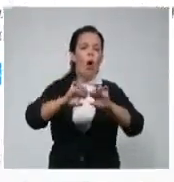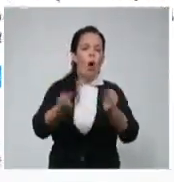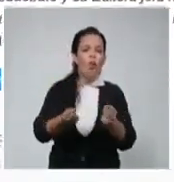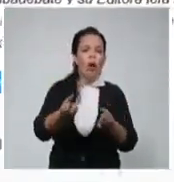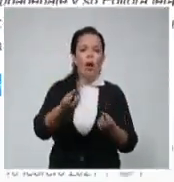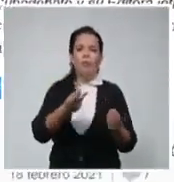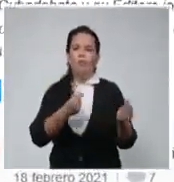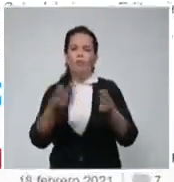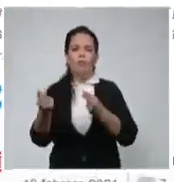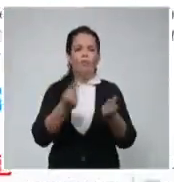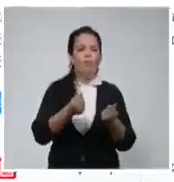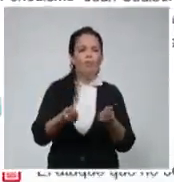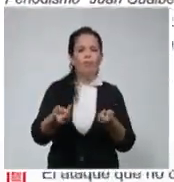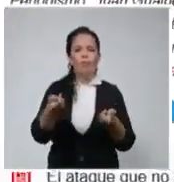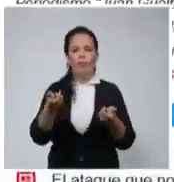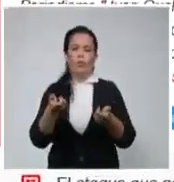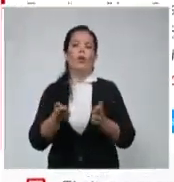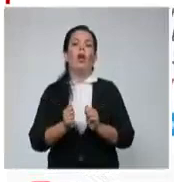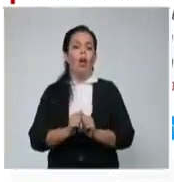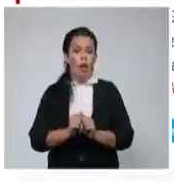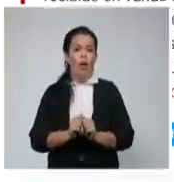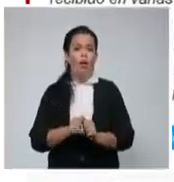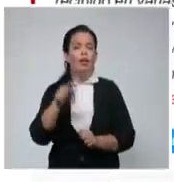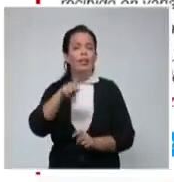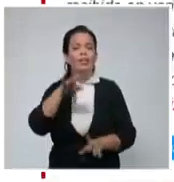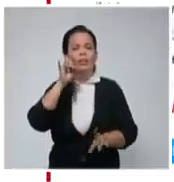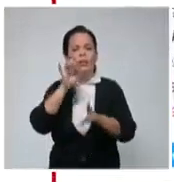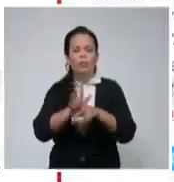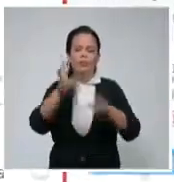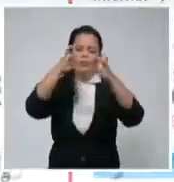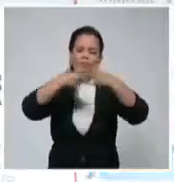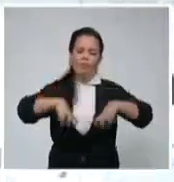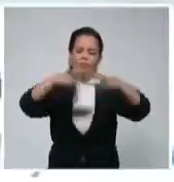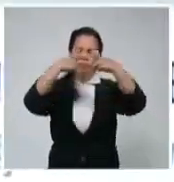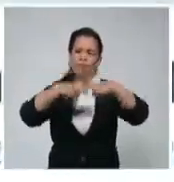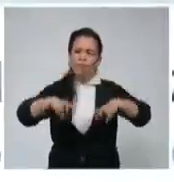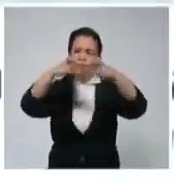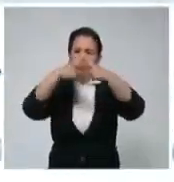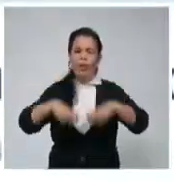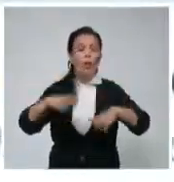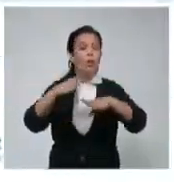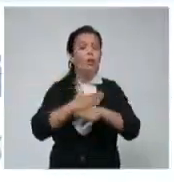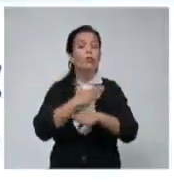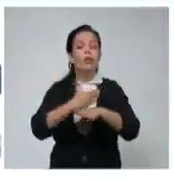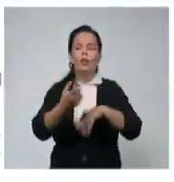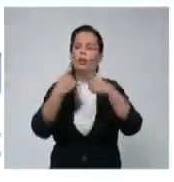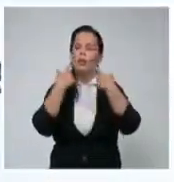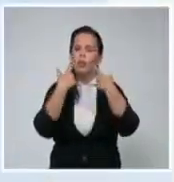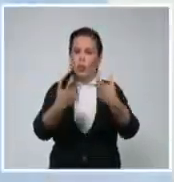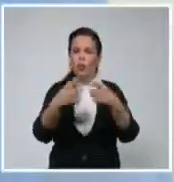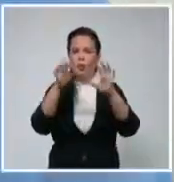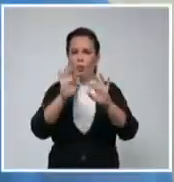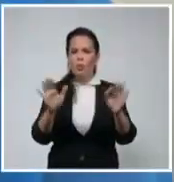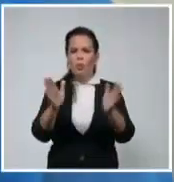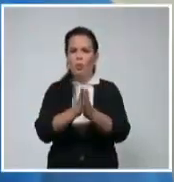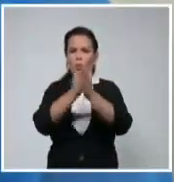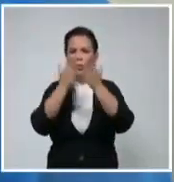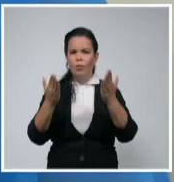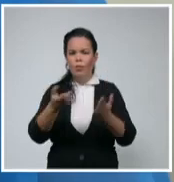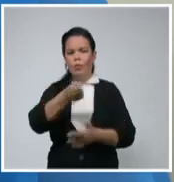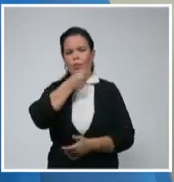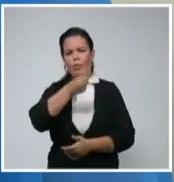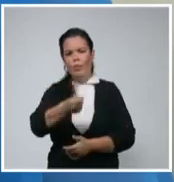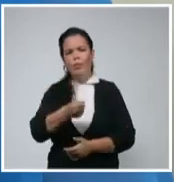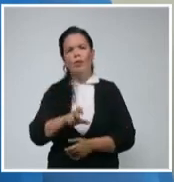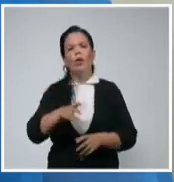24 años cuando comenzó a hacer una serie de trabajos al respecto que serían publicados en Juventud Rebelde. Empecé en el